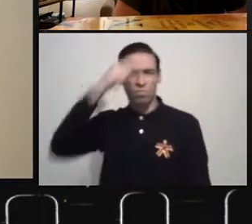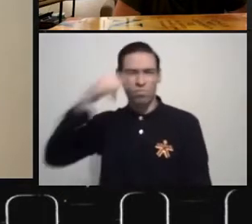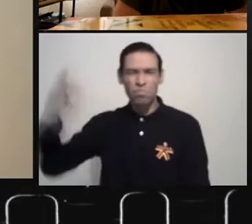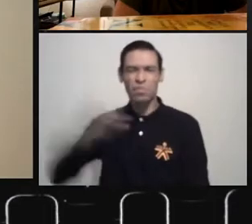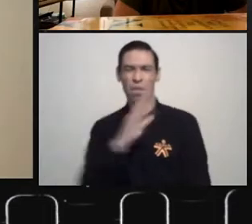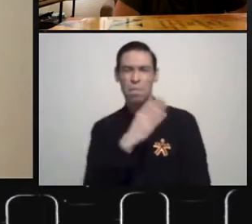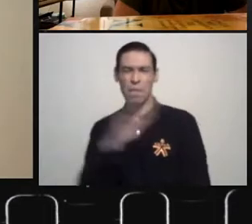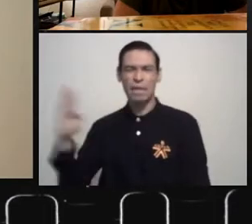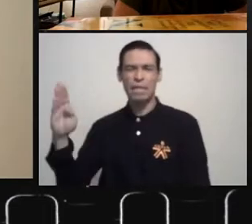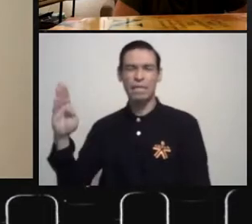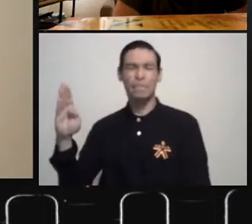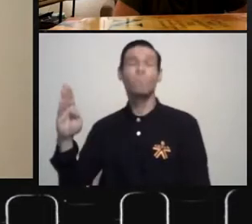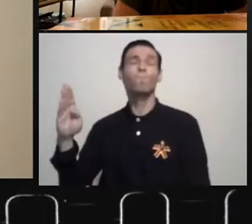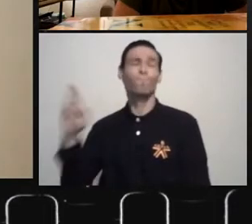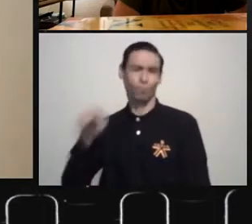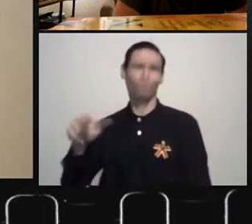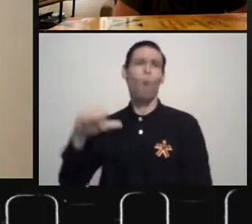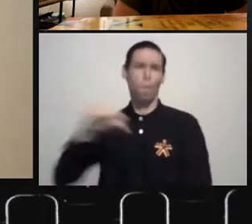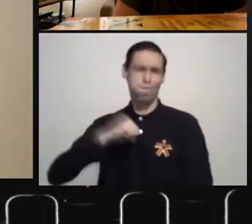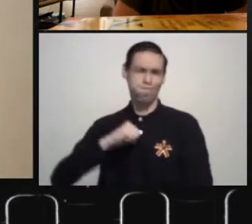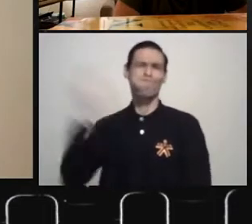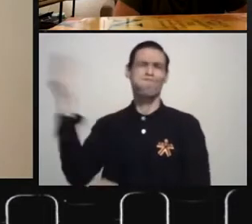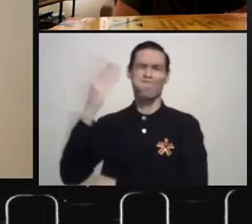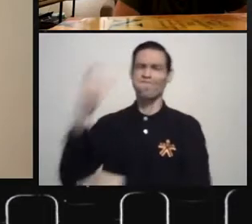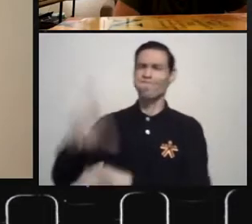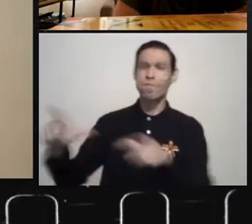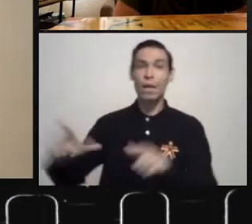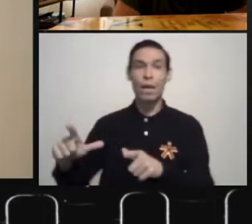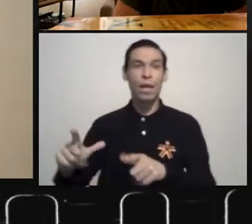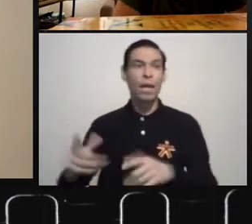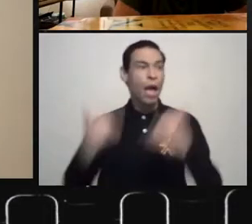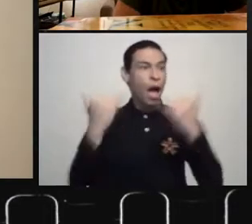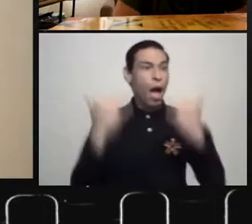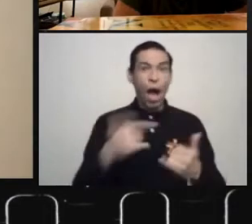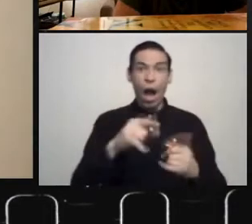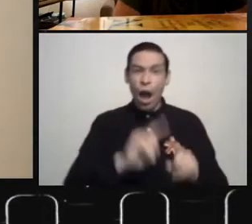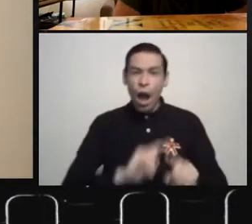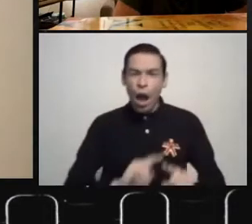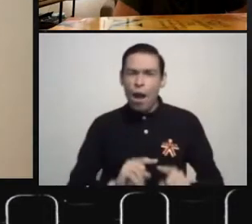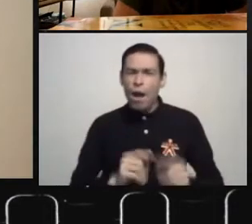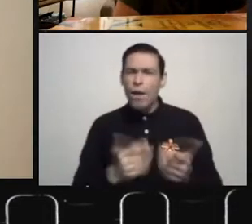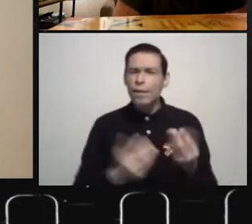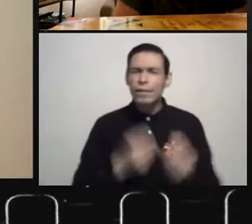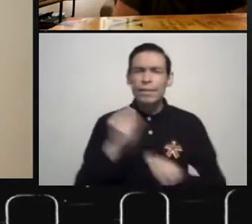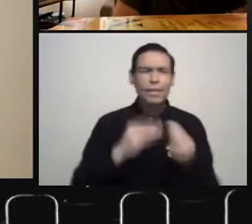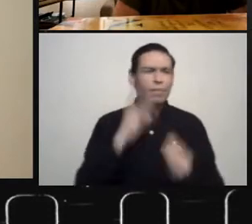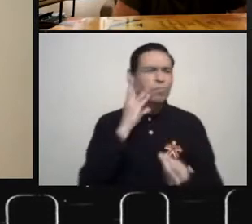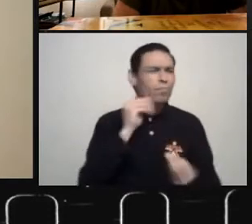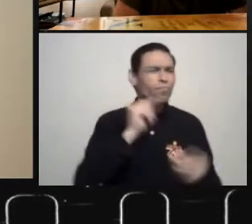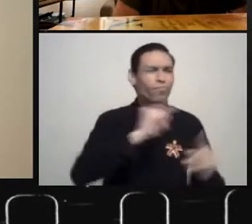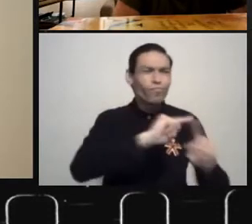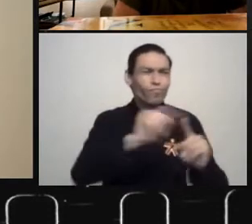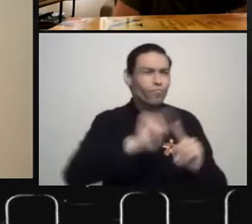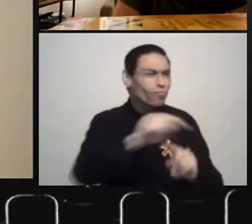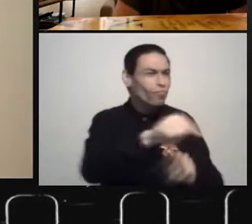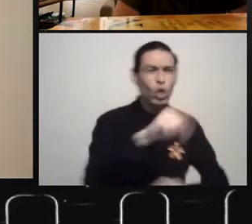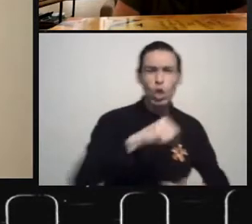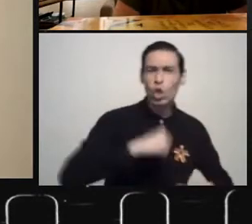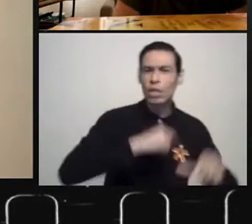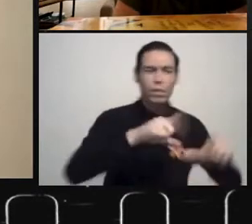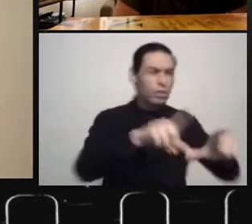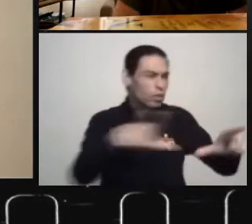ha ido, Cristian, con esta experiencia de ir a salas alternativas, inclusive a lugares donde no hay una